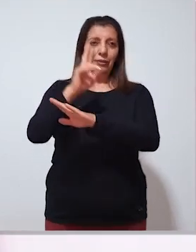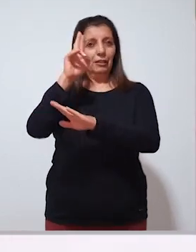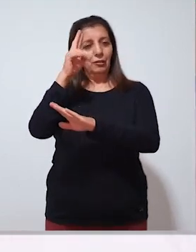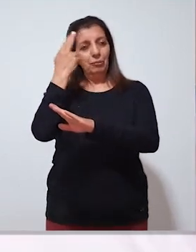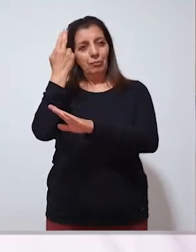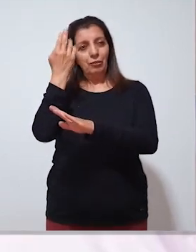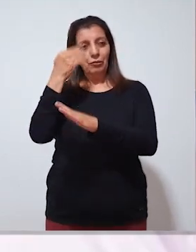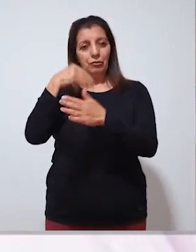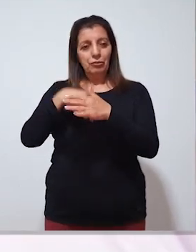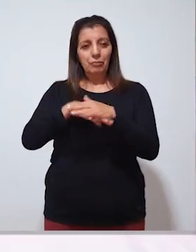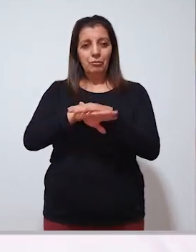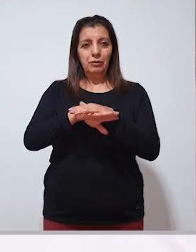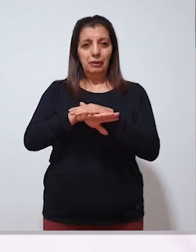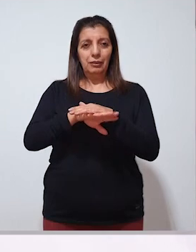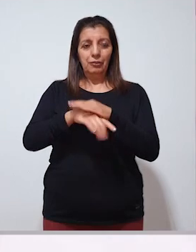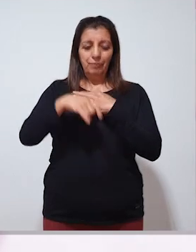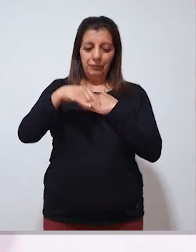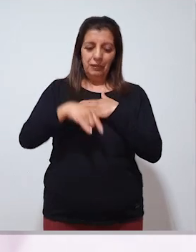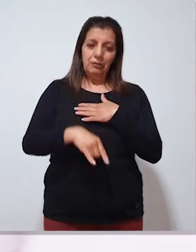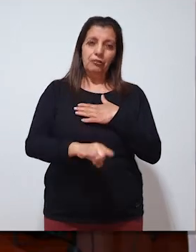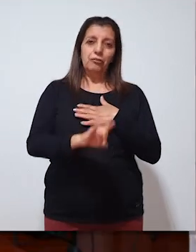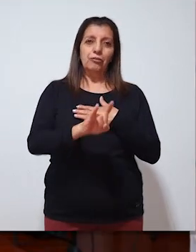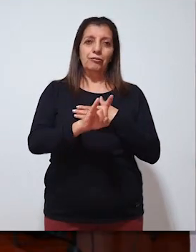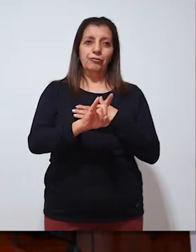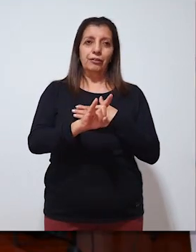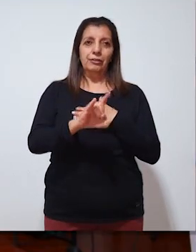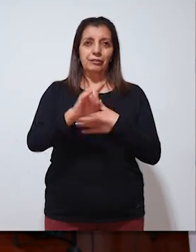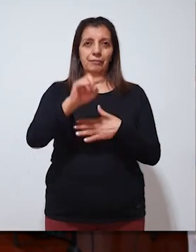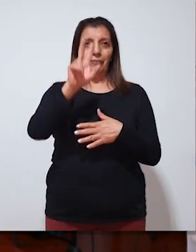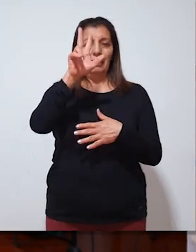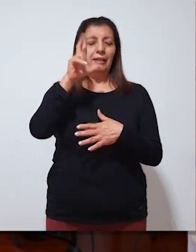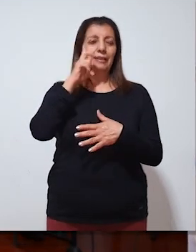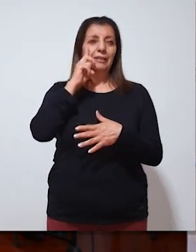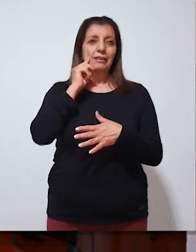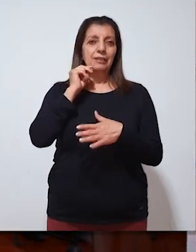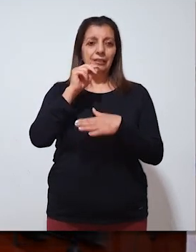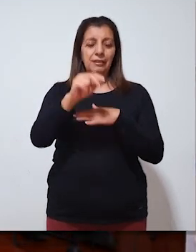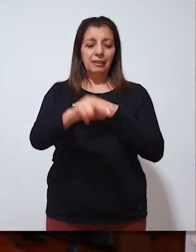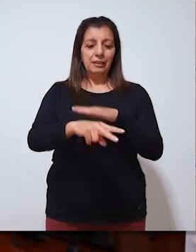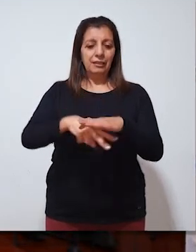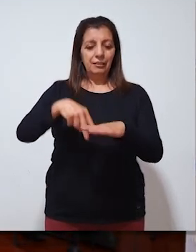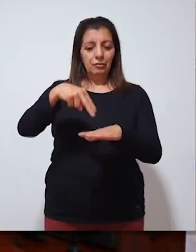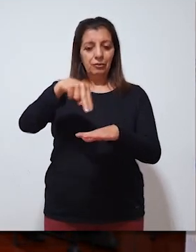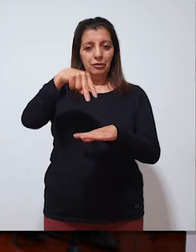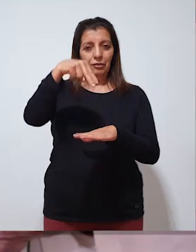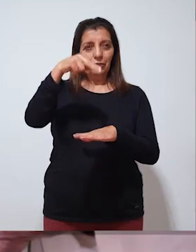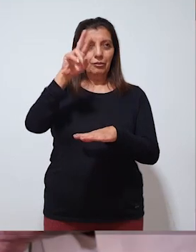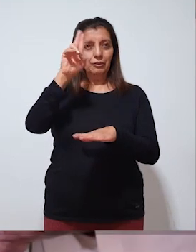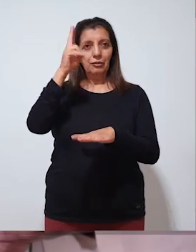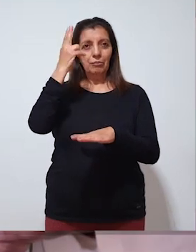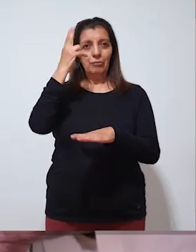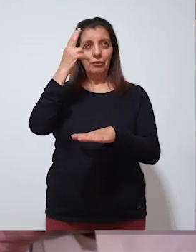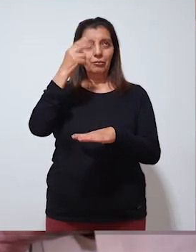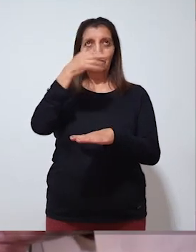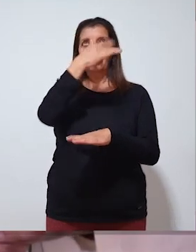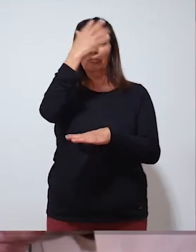sepultado. Descendió a los infiernos. Al tercer día resucitó entre los muertos. Subió